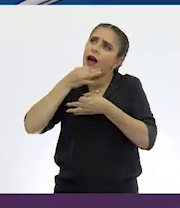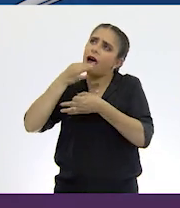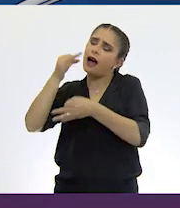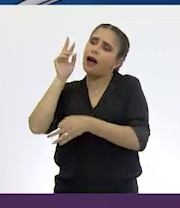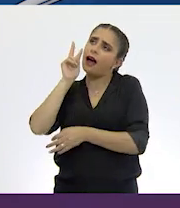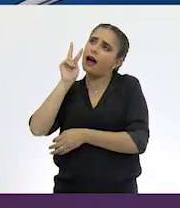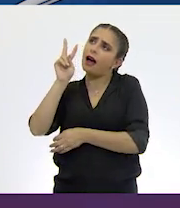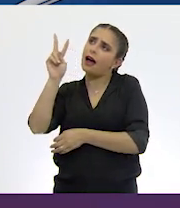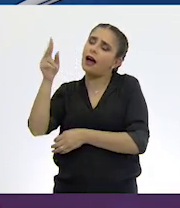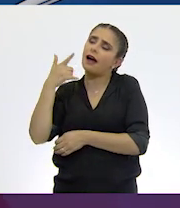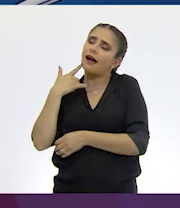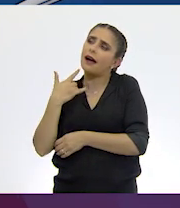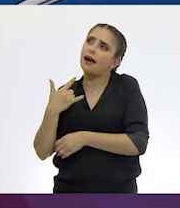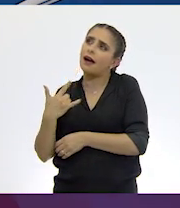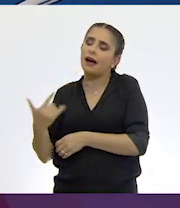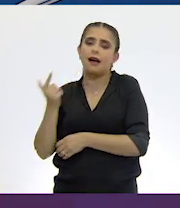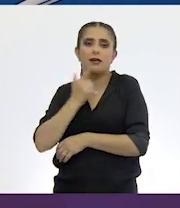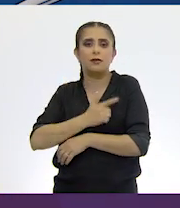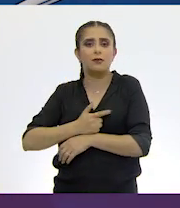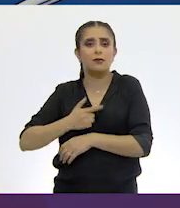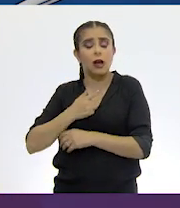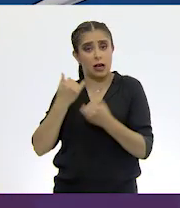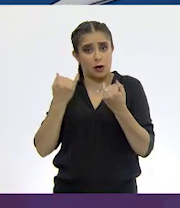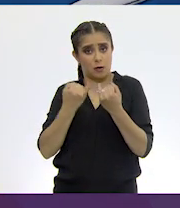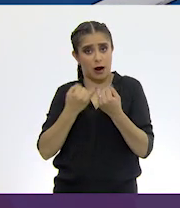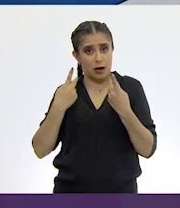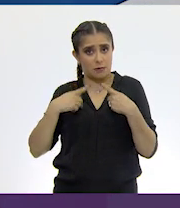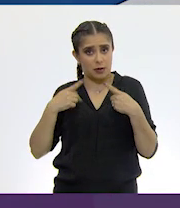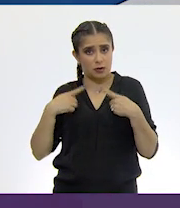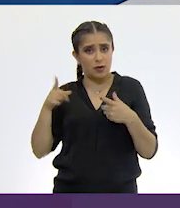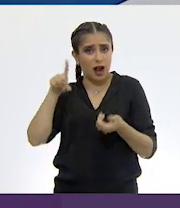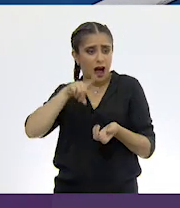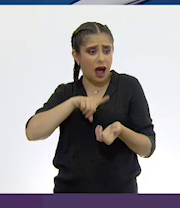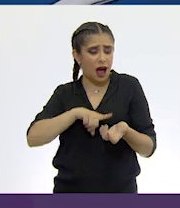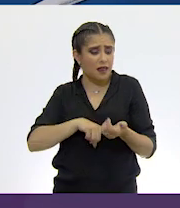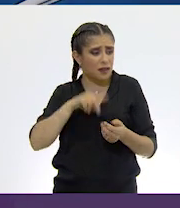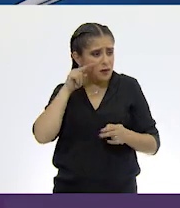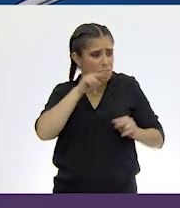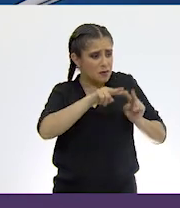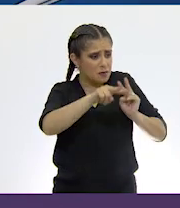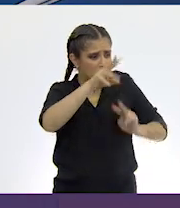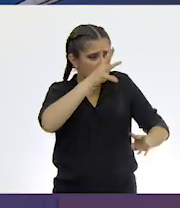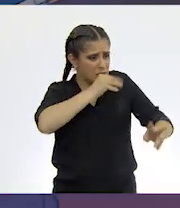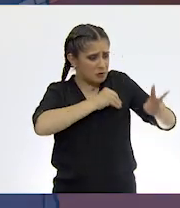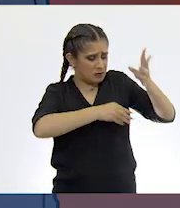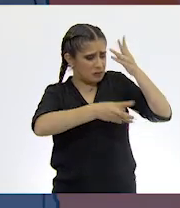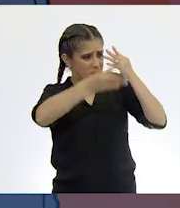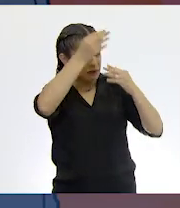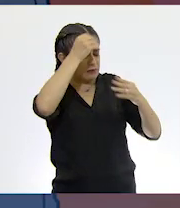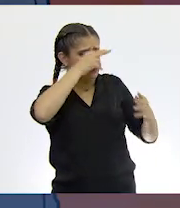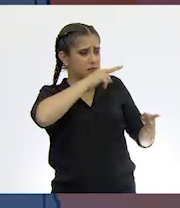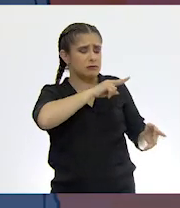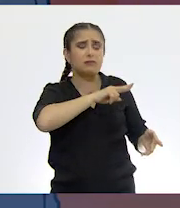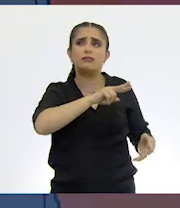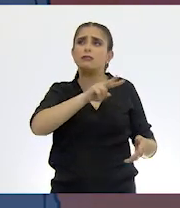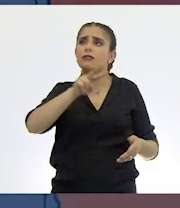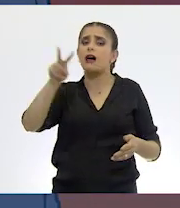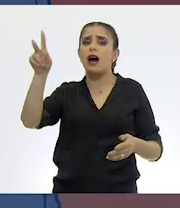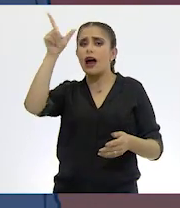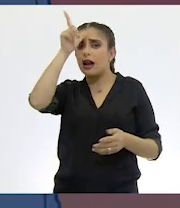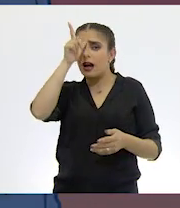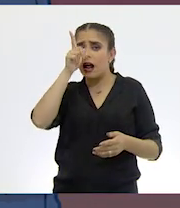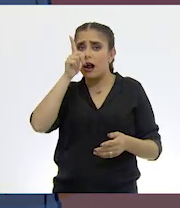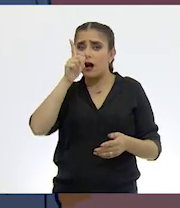y también alivia a los que se han intoxicado de filosofía. Un pedazo de luna en el